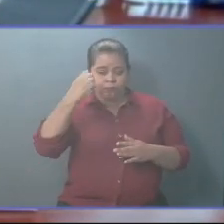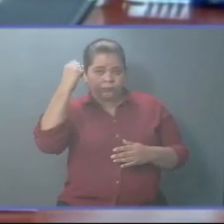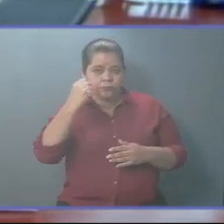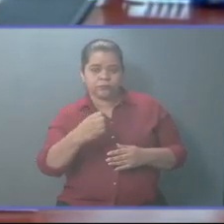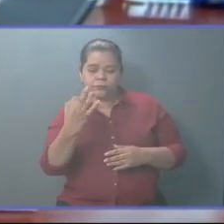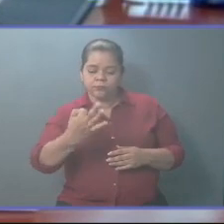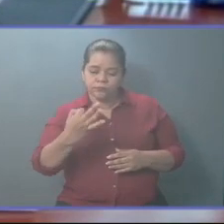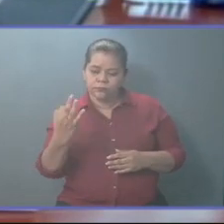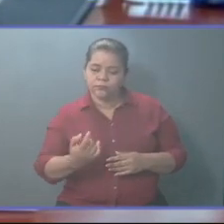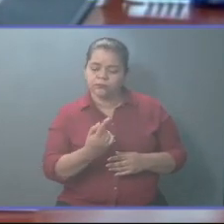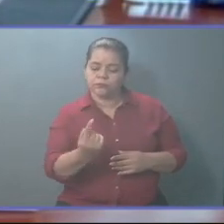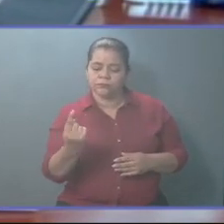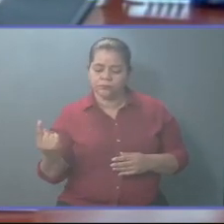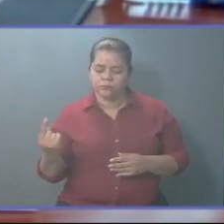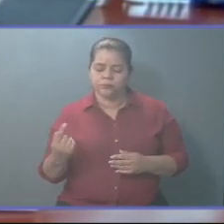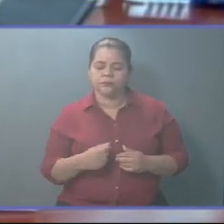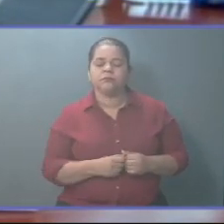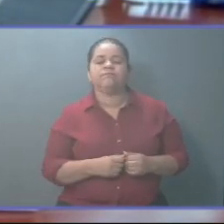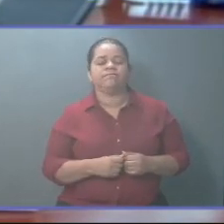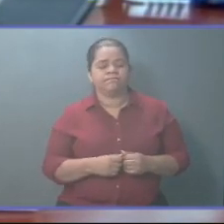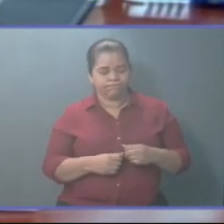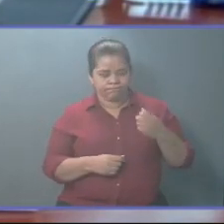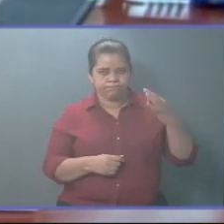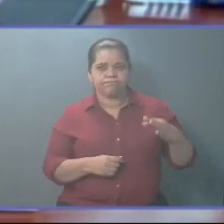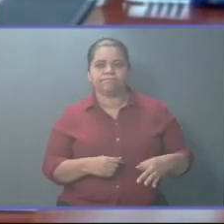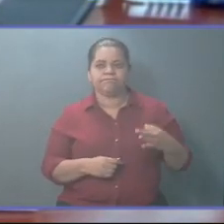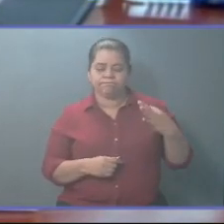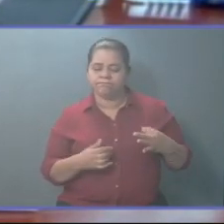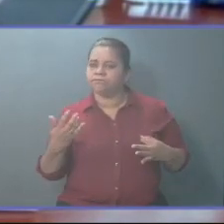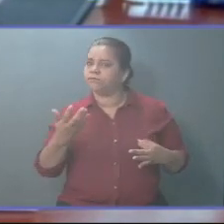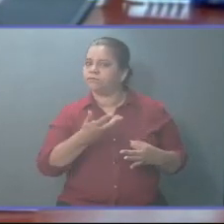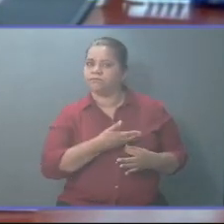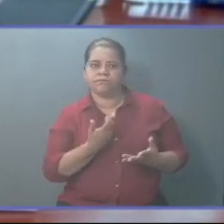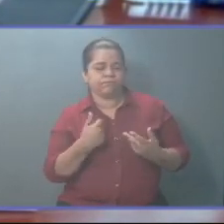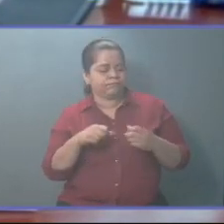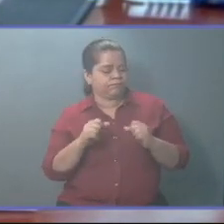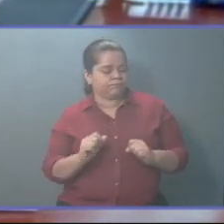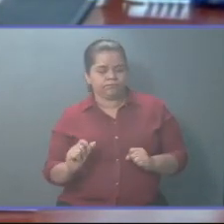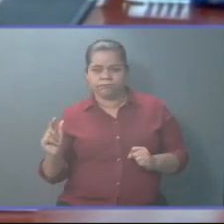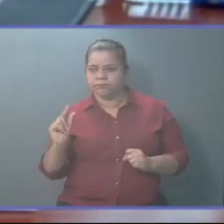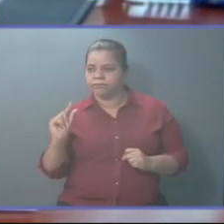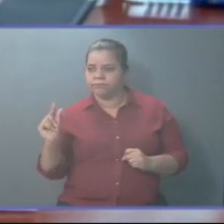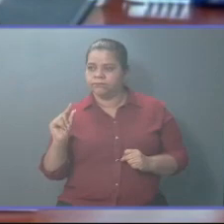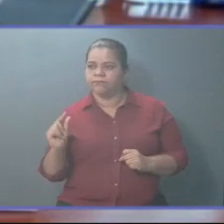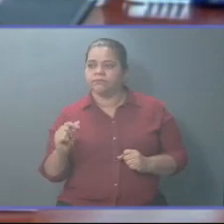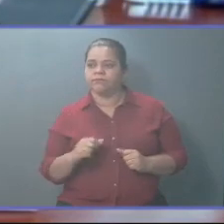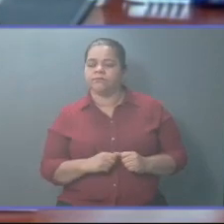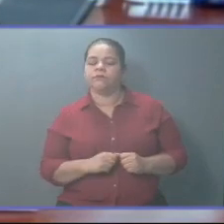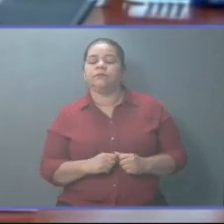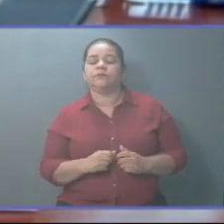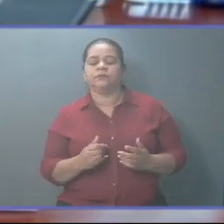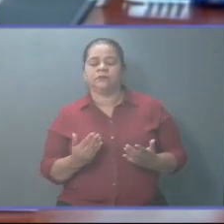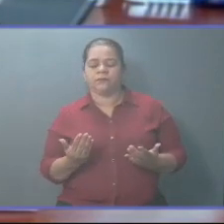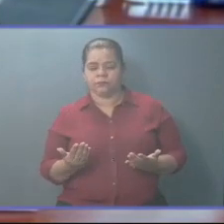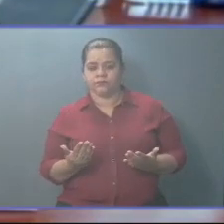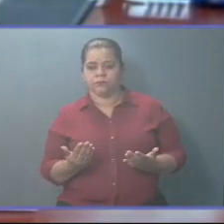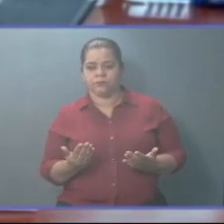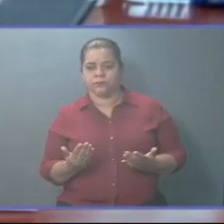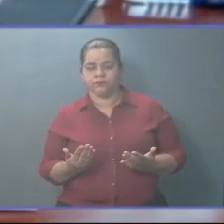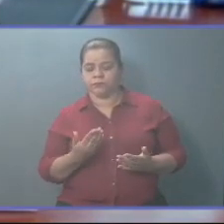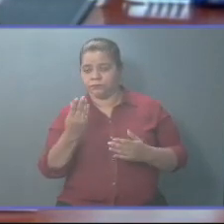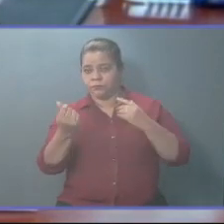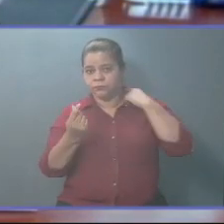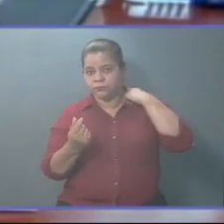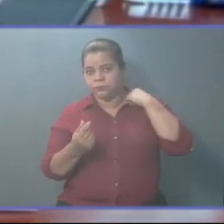es altamente necesario. Porque lo que no podemos permitir, y creo que nadie estaría de acuerdo en eso, es que los